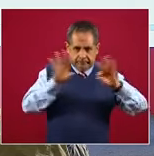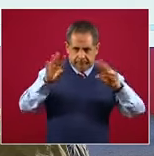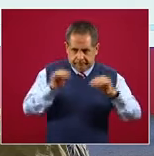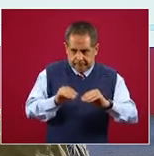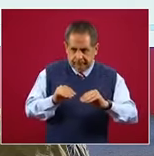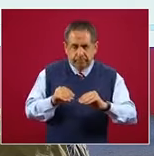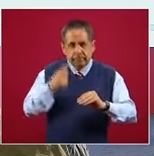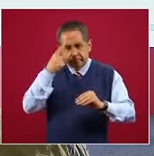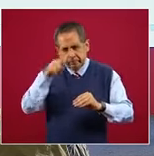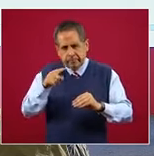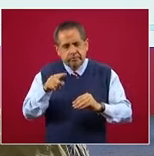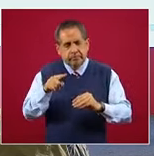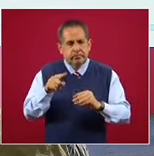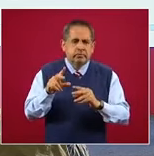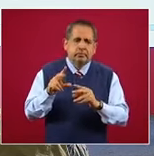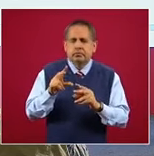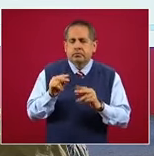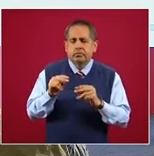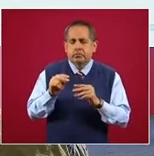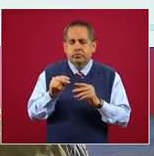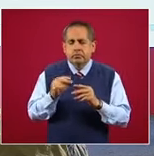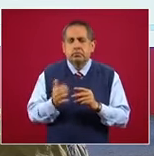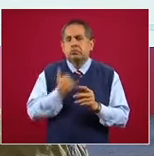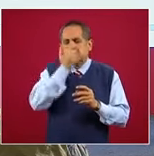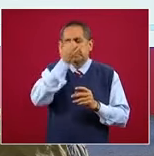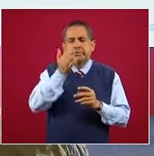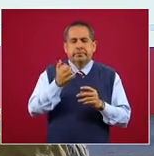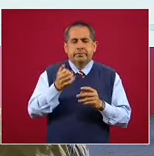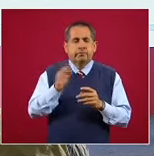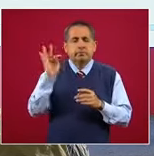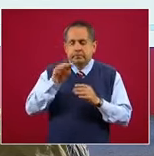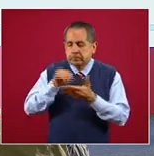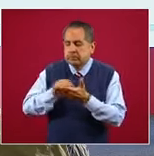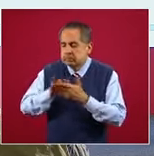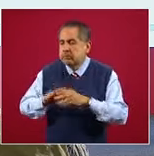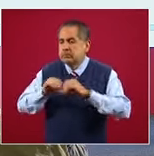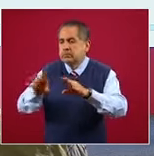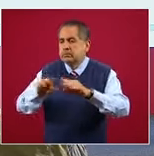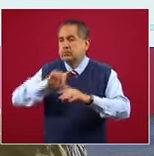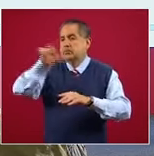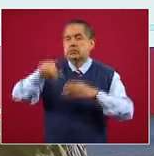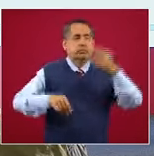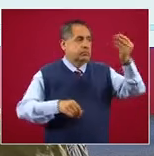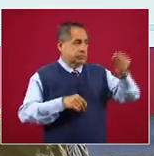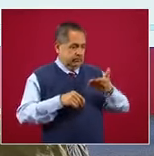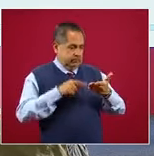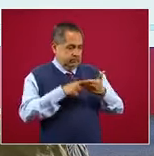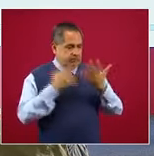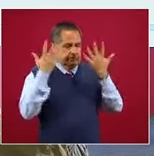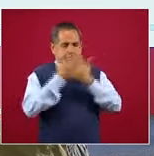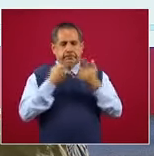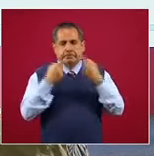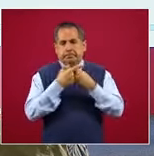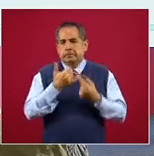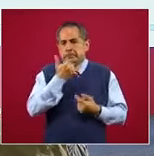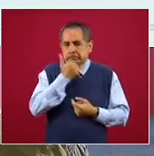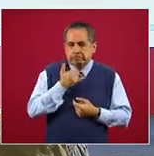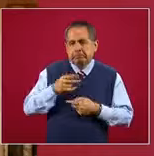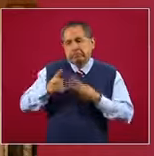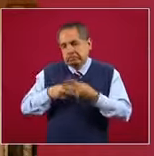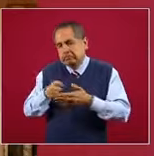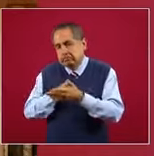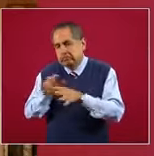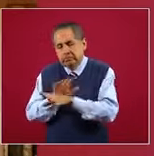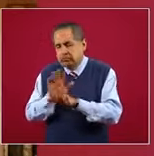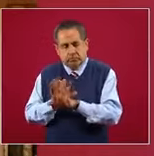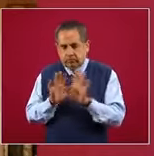graficamos para no tener una percepción errónea de lo que pudiera estar pasando, porque en esa última semana es donde se